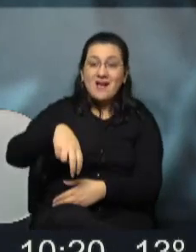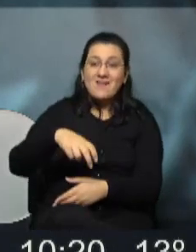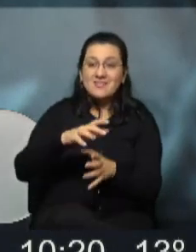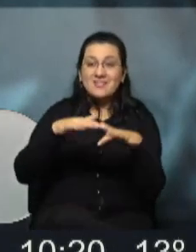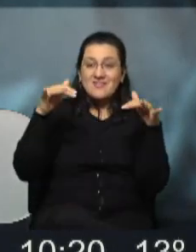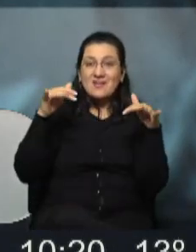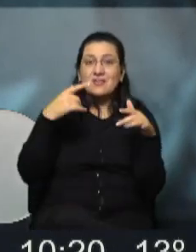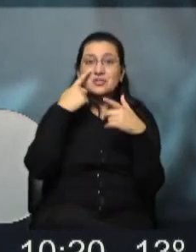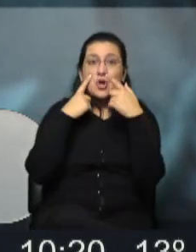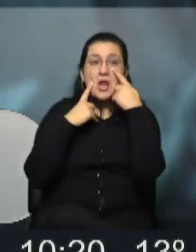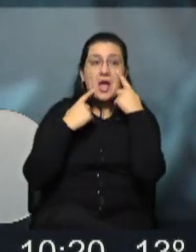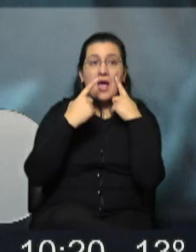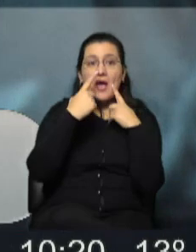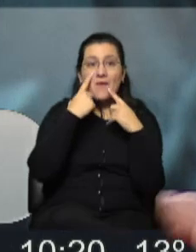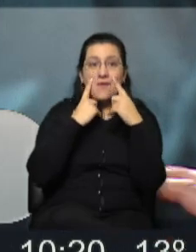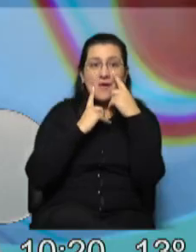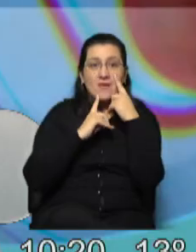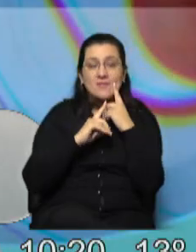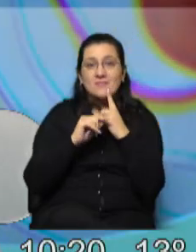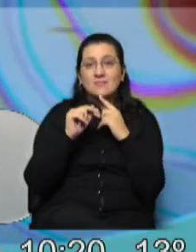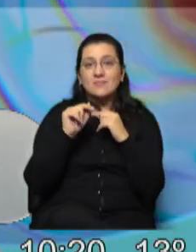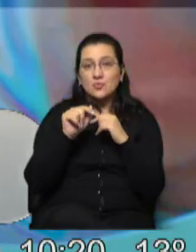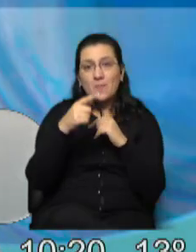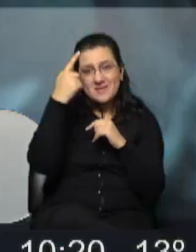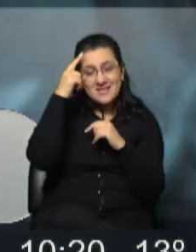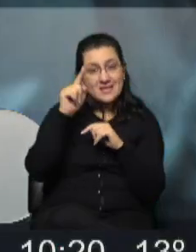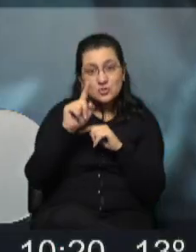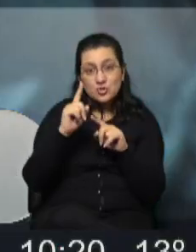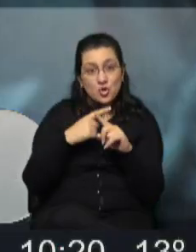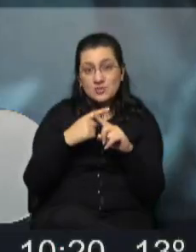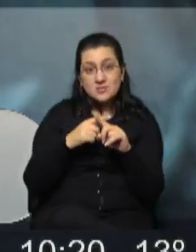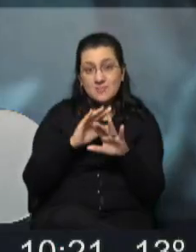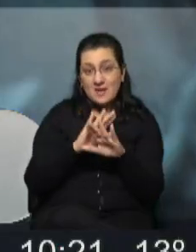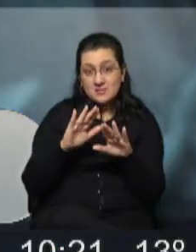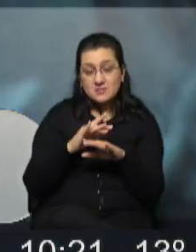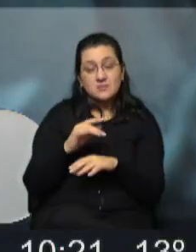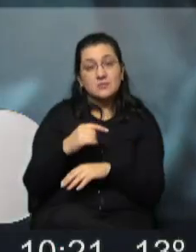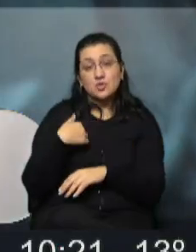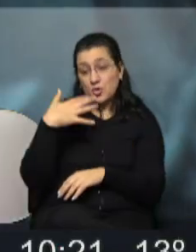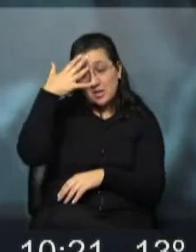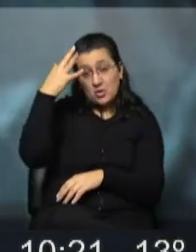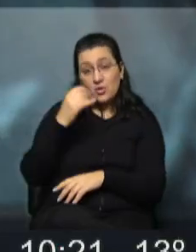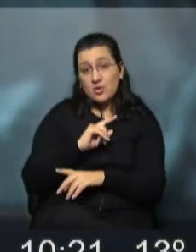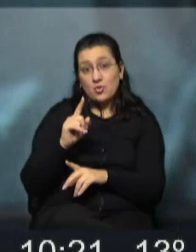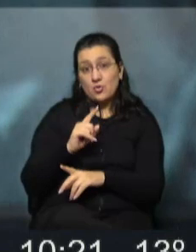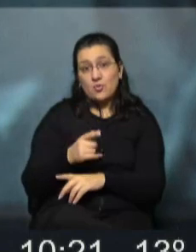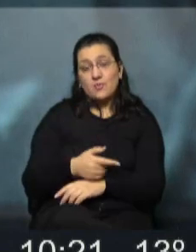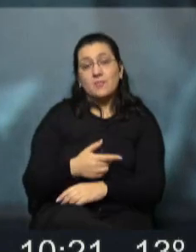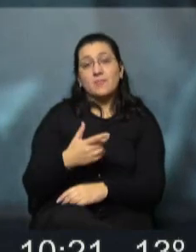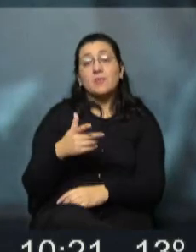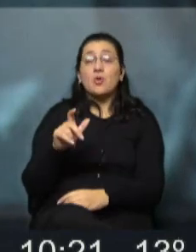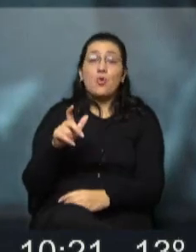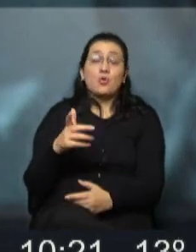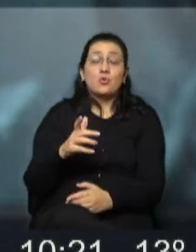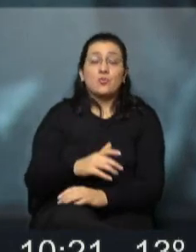tablados, llorando. ¿Y vos decís que eso no existe más? Y no, yo creo que no. Pero es bastante lógico, por otra